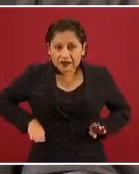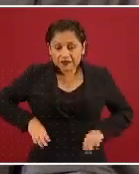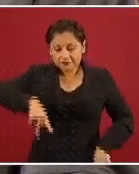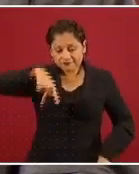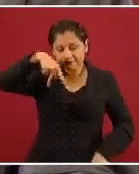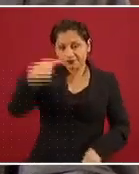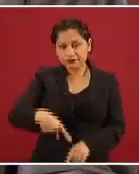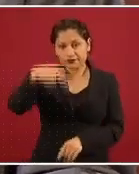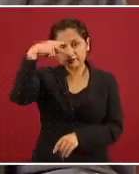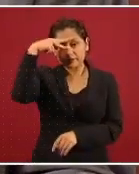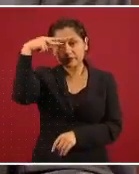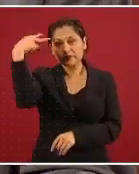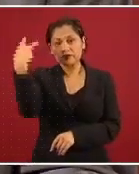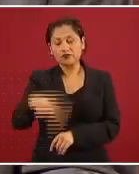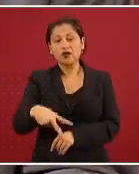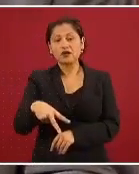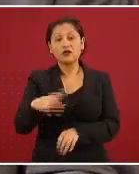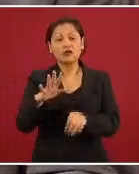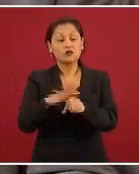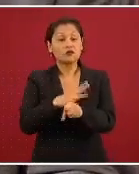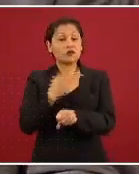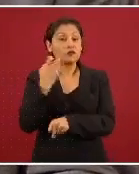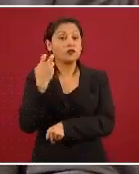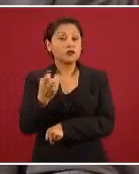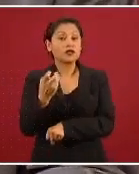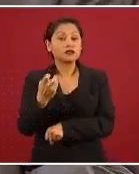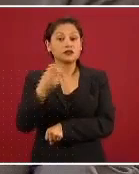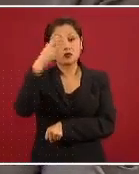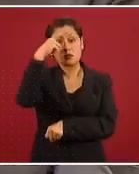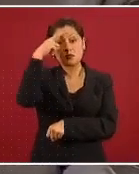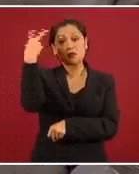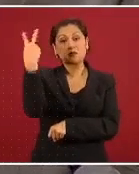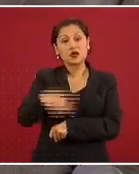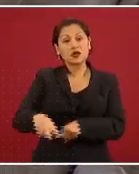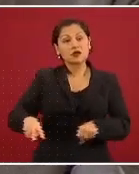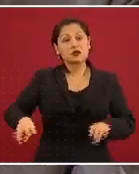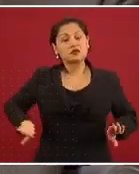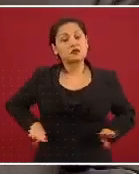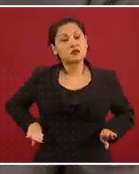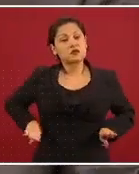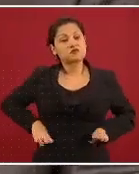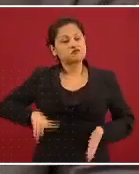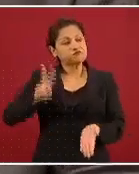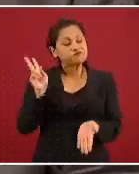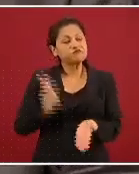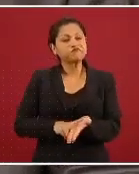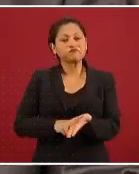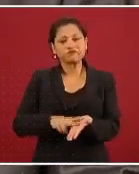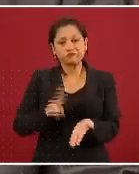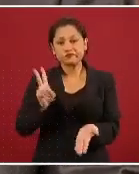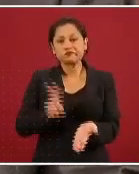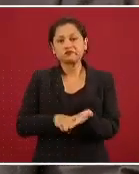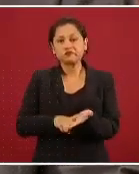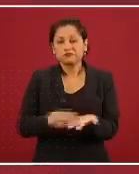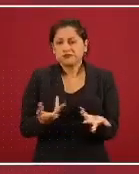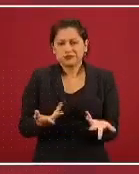por eso la grandeza de México. Y esto tiene que ver con nuestras